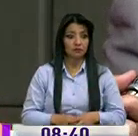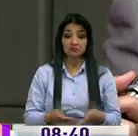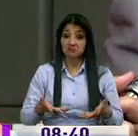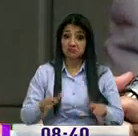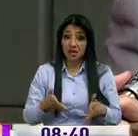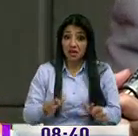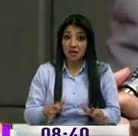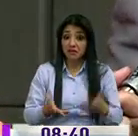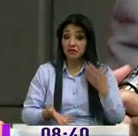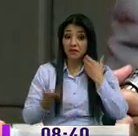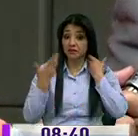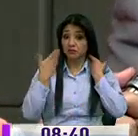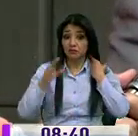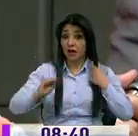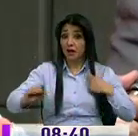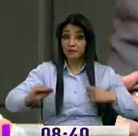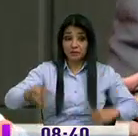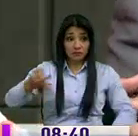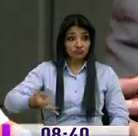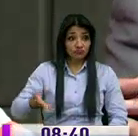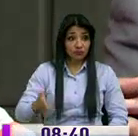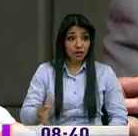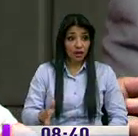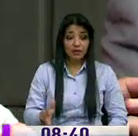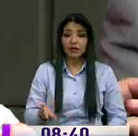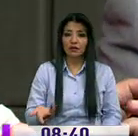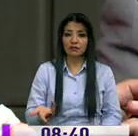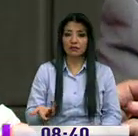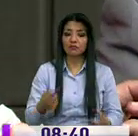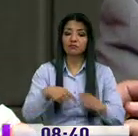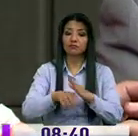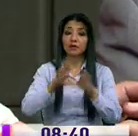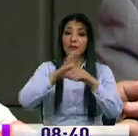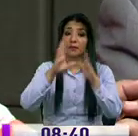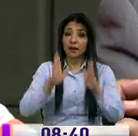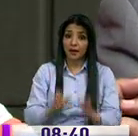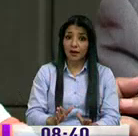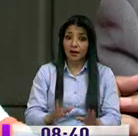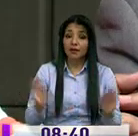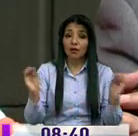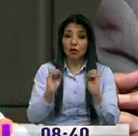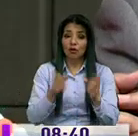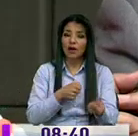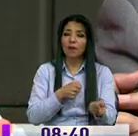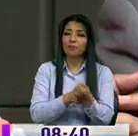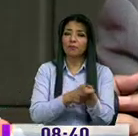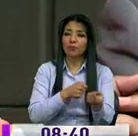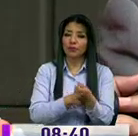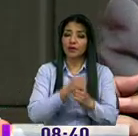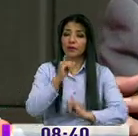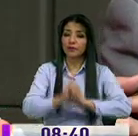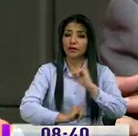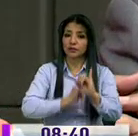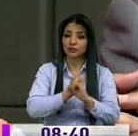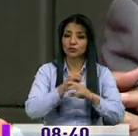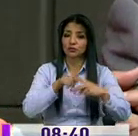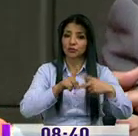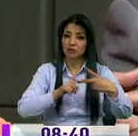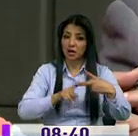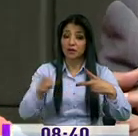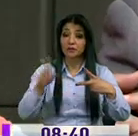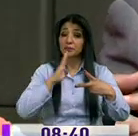si no habría sido notificado debidamente a través del consulado y la cooperación penal internacional con